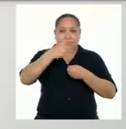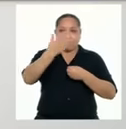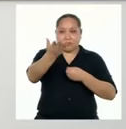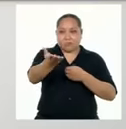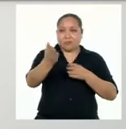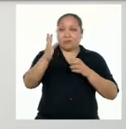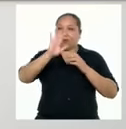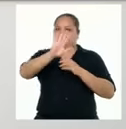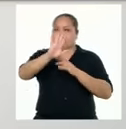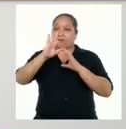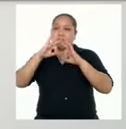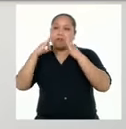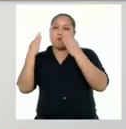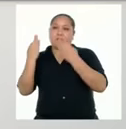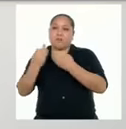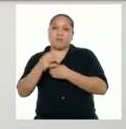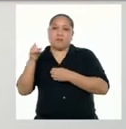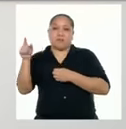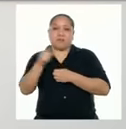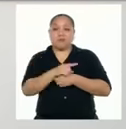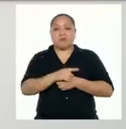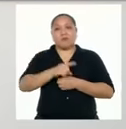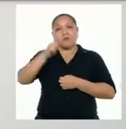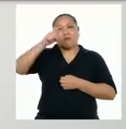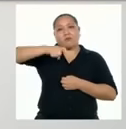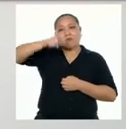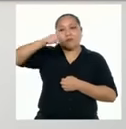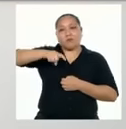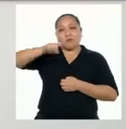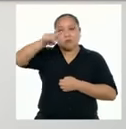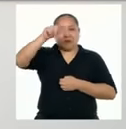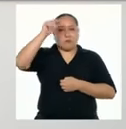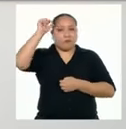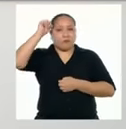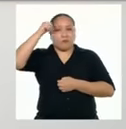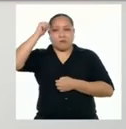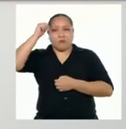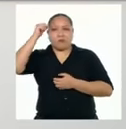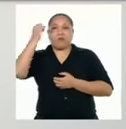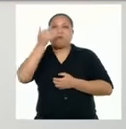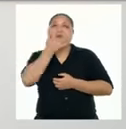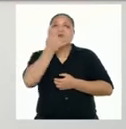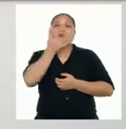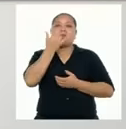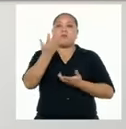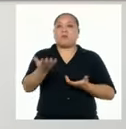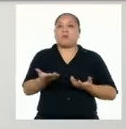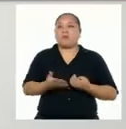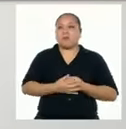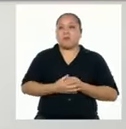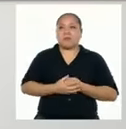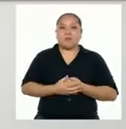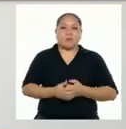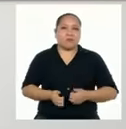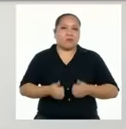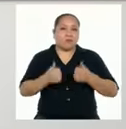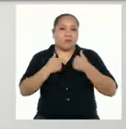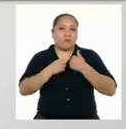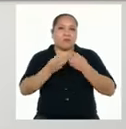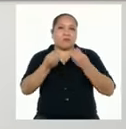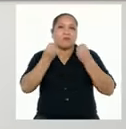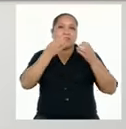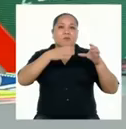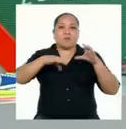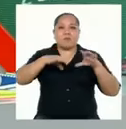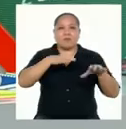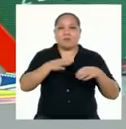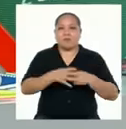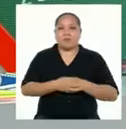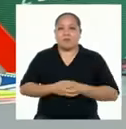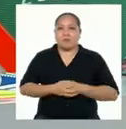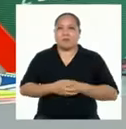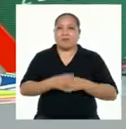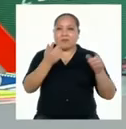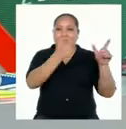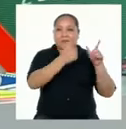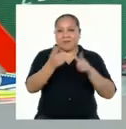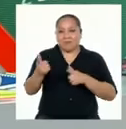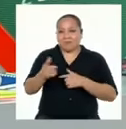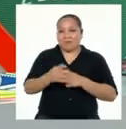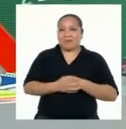tu familia, es oportuno que recuerdes qué sucesos vivieron y cómo lo hicieron.